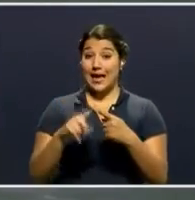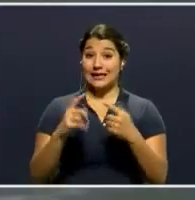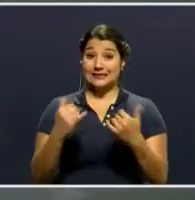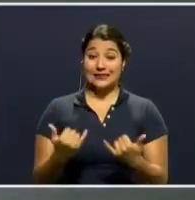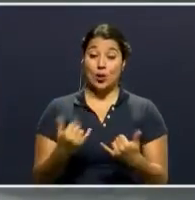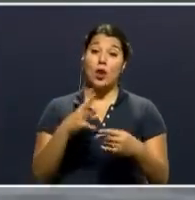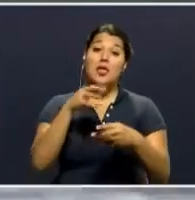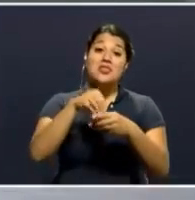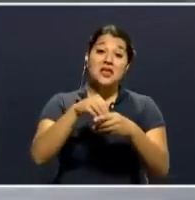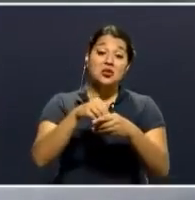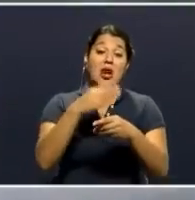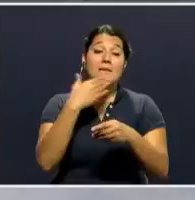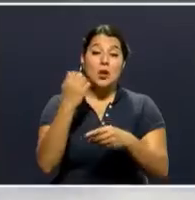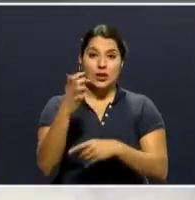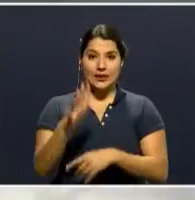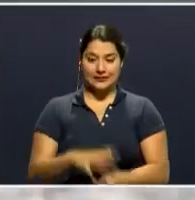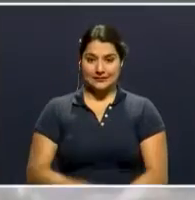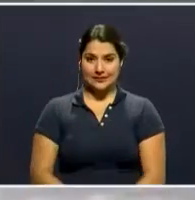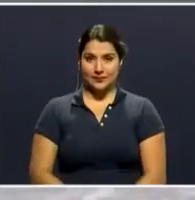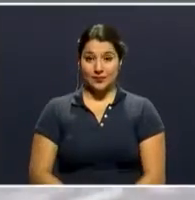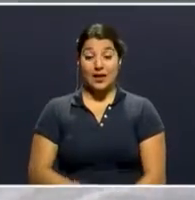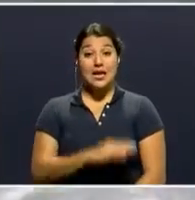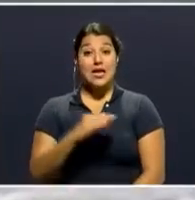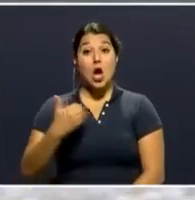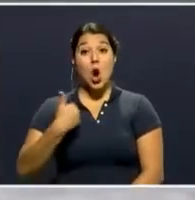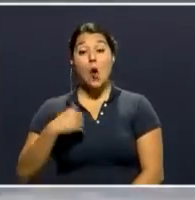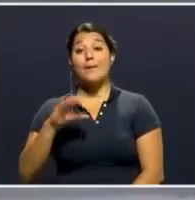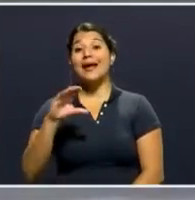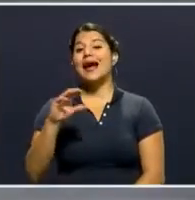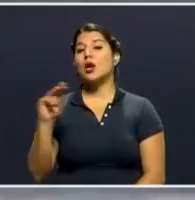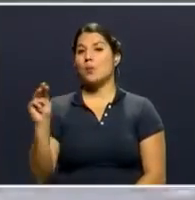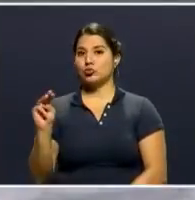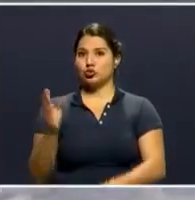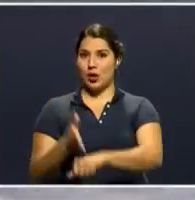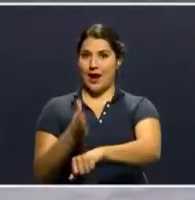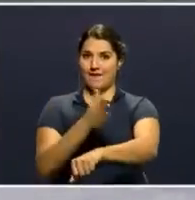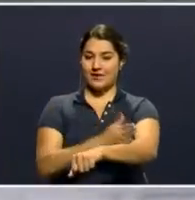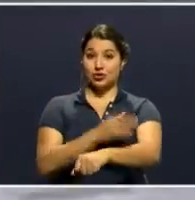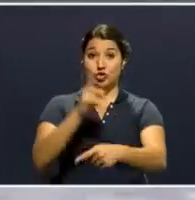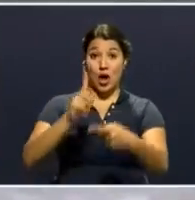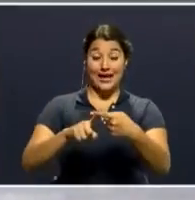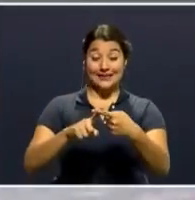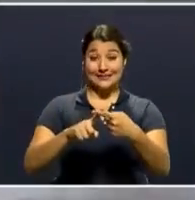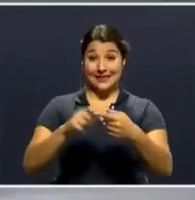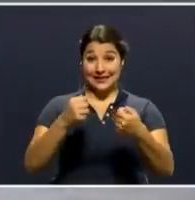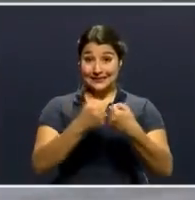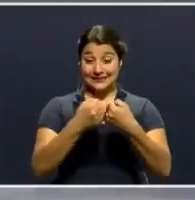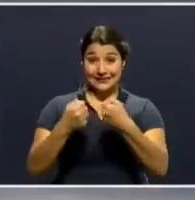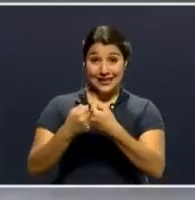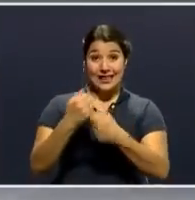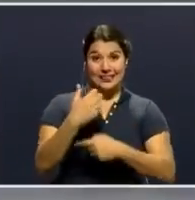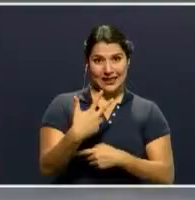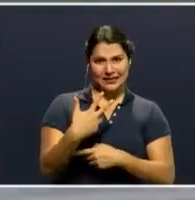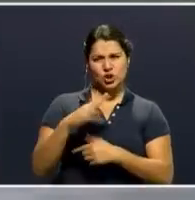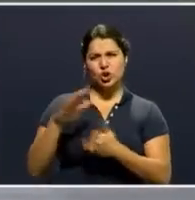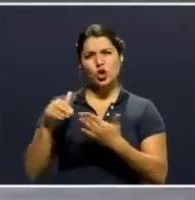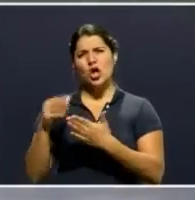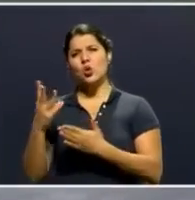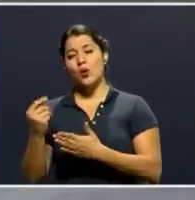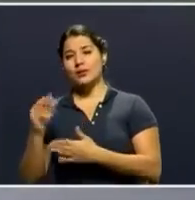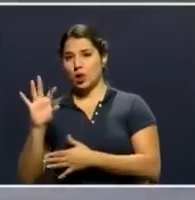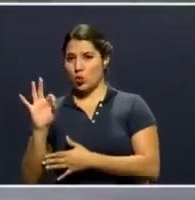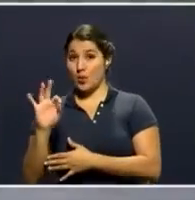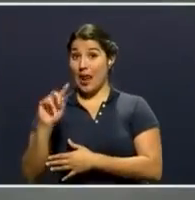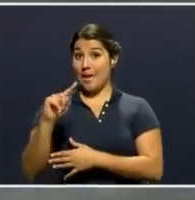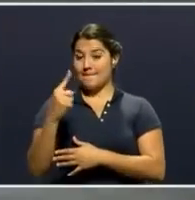mantiene dentro de las mejores 15 en masculino carlos muñoz avanzó hasta la ronda 3 de 9 es la primera fecha que